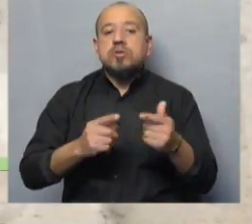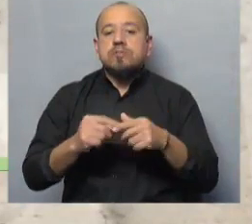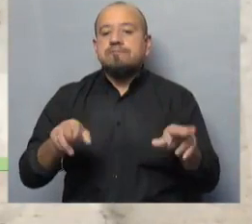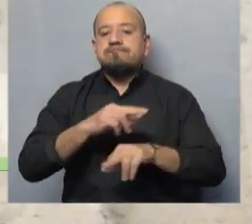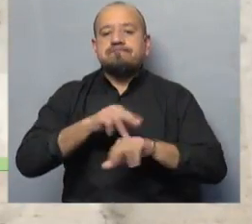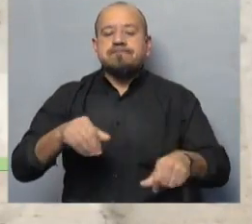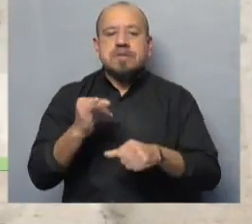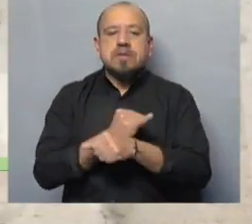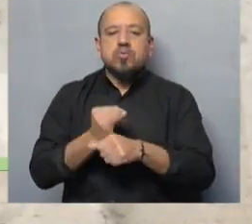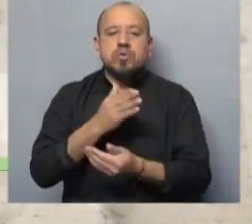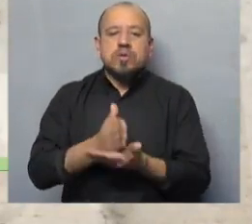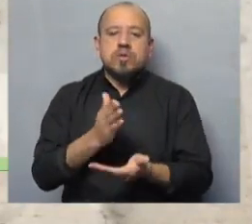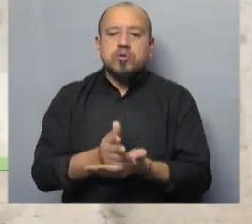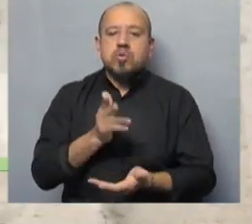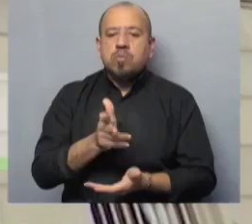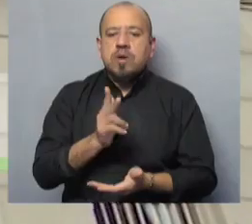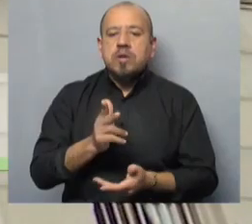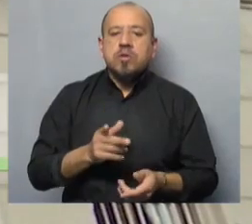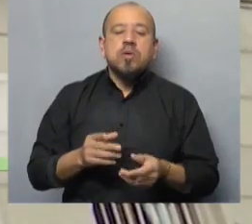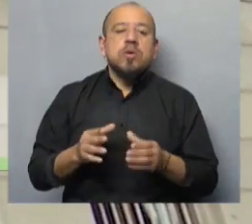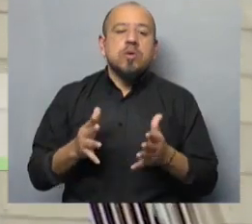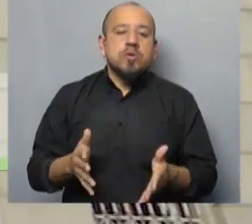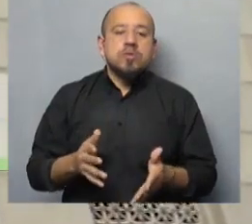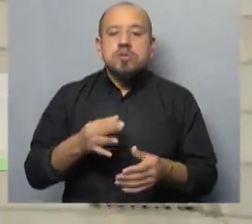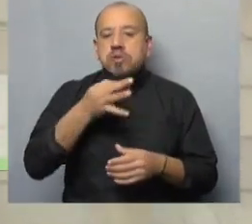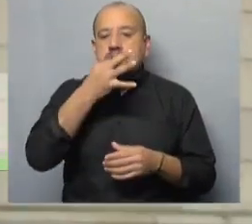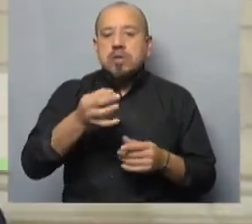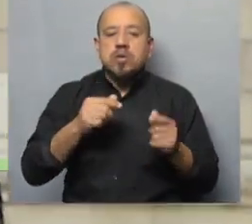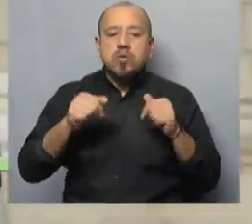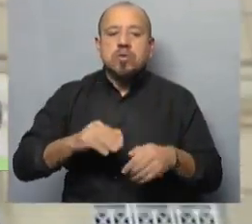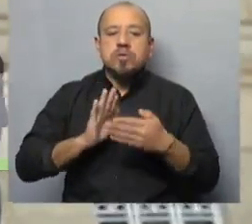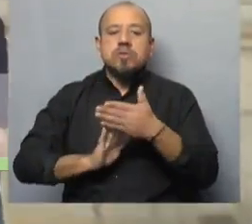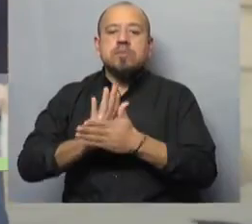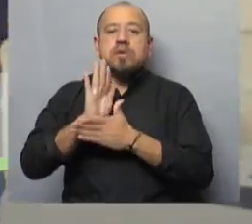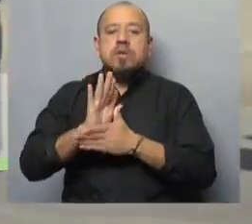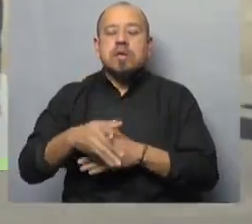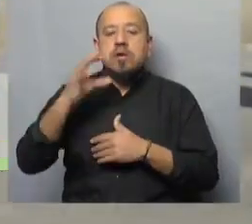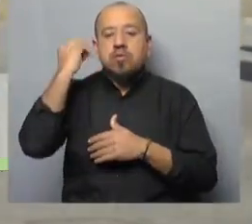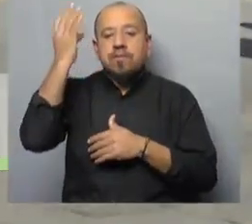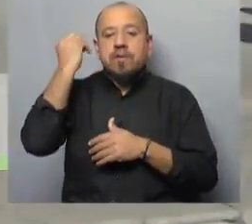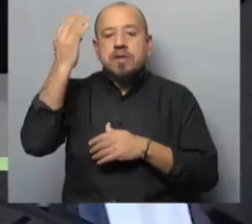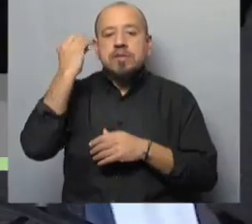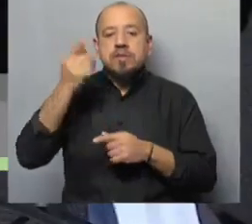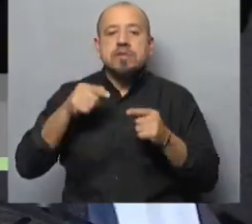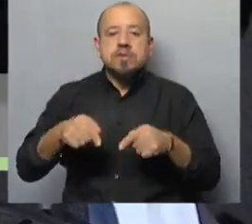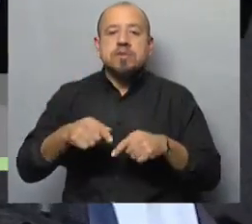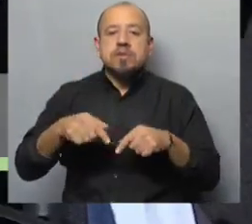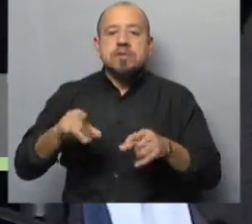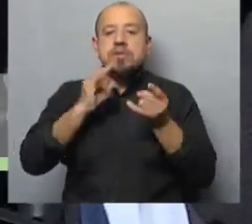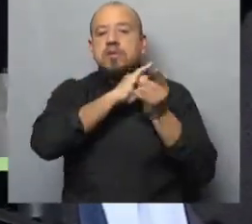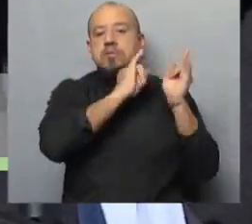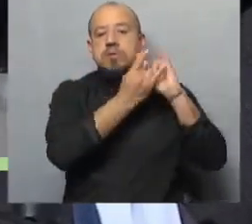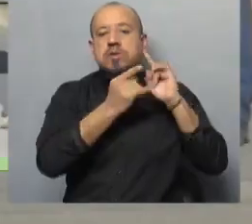de la institución de derechos humanos y defensoría del pueblo así lo hicieron hoy de mañana en una conferencia de prensa en los alrededores del palacio legislativo